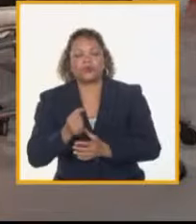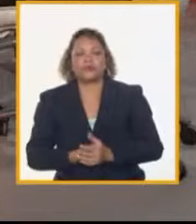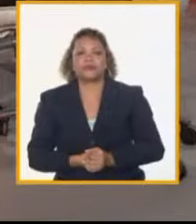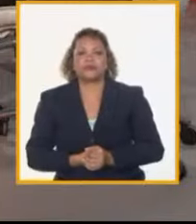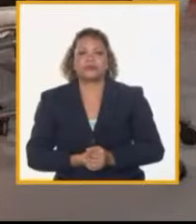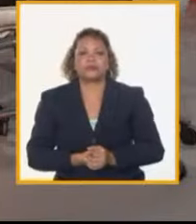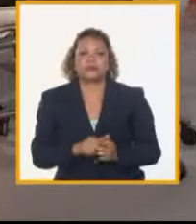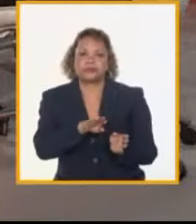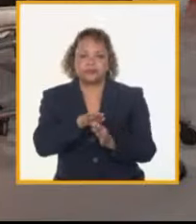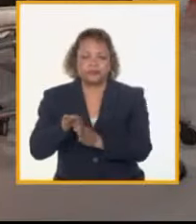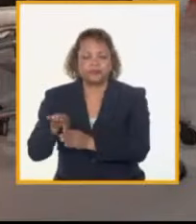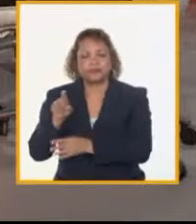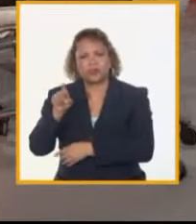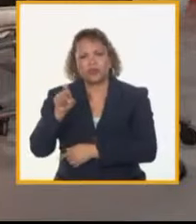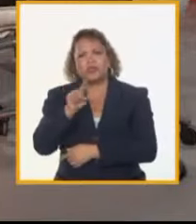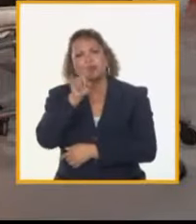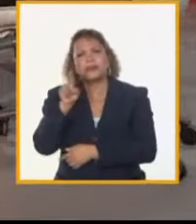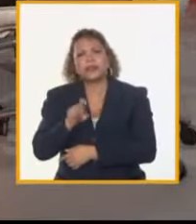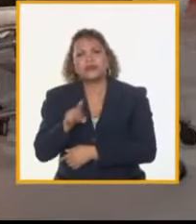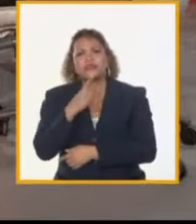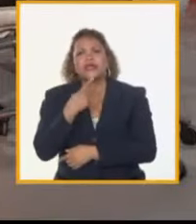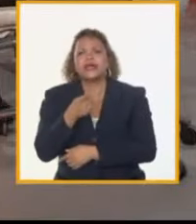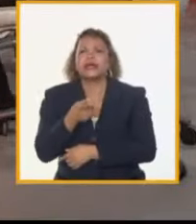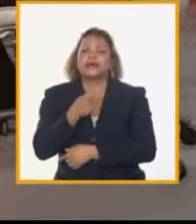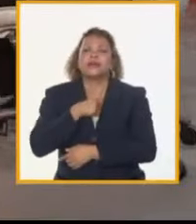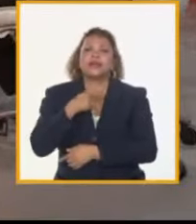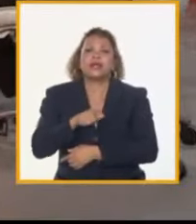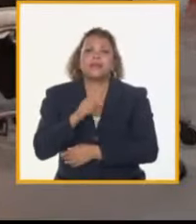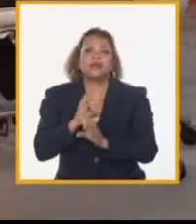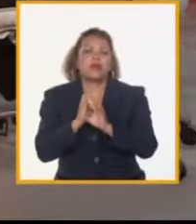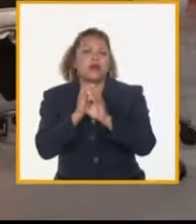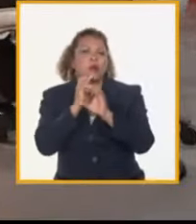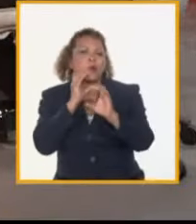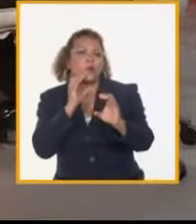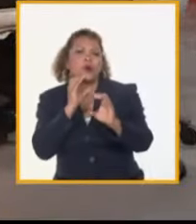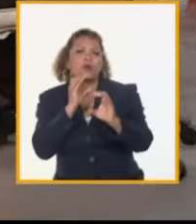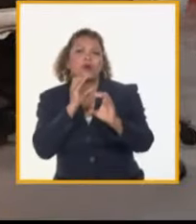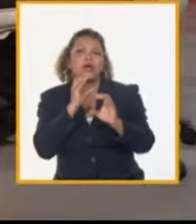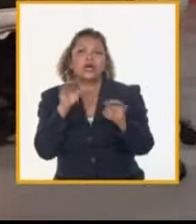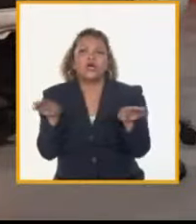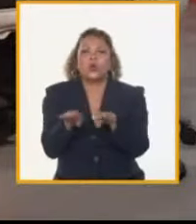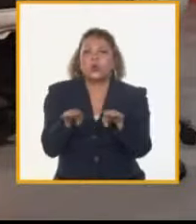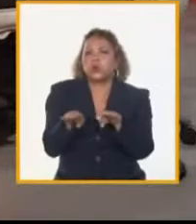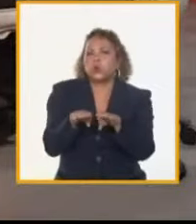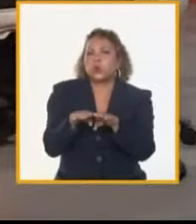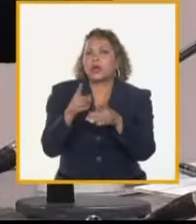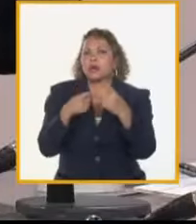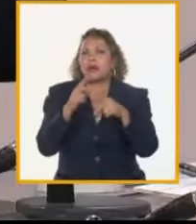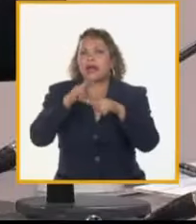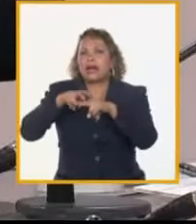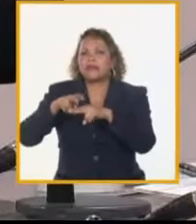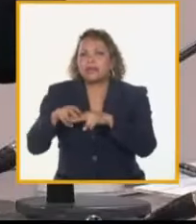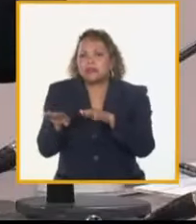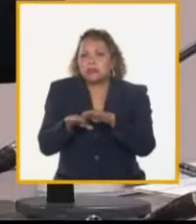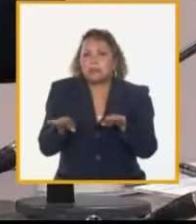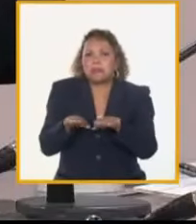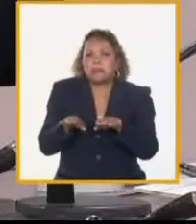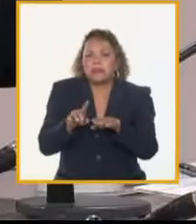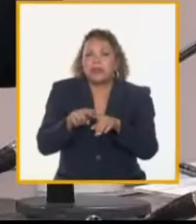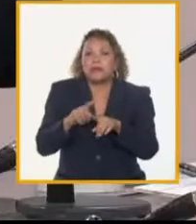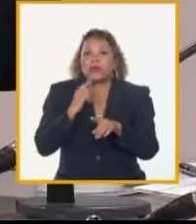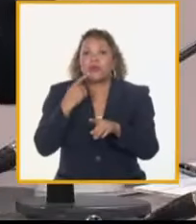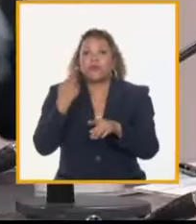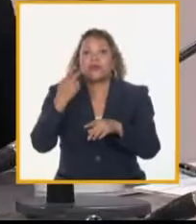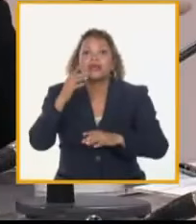una última cuestión. De todas formas, en esos casos que las guaguas se van vacías supuestamente a la terminal, por supuesto se llenan después